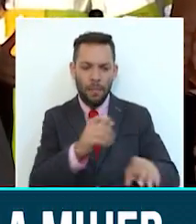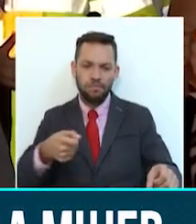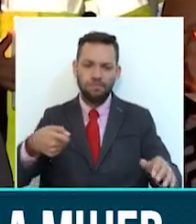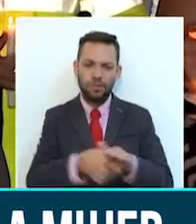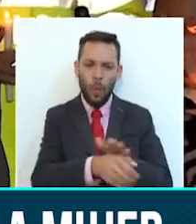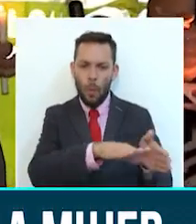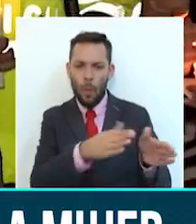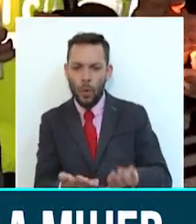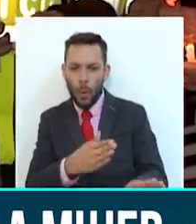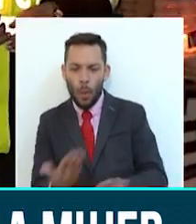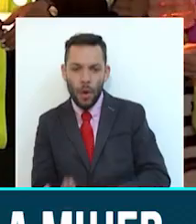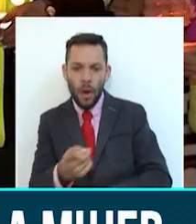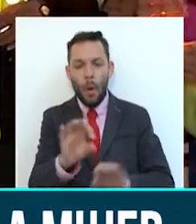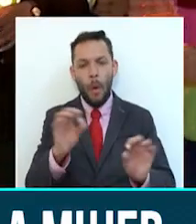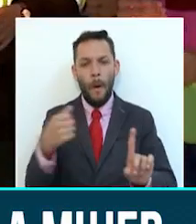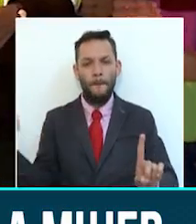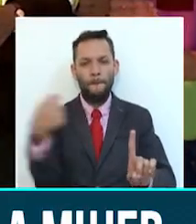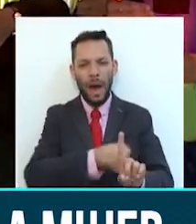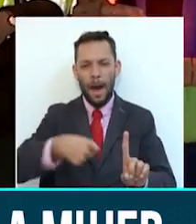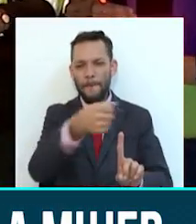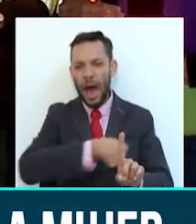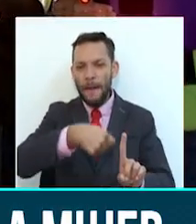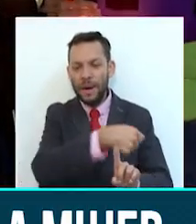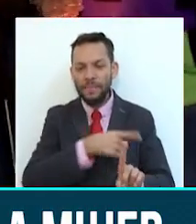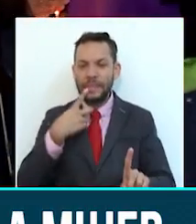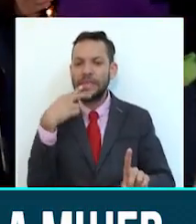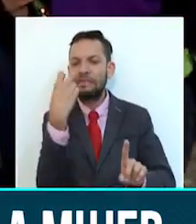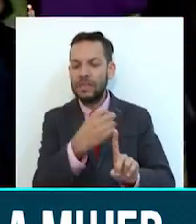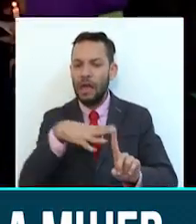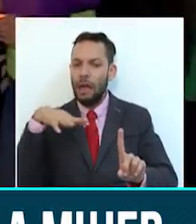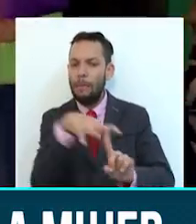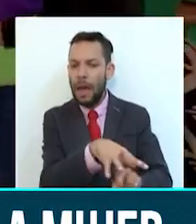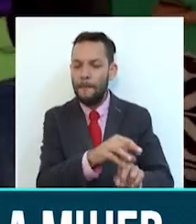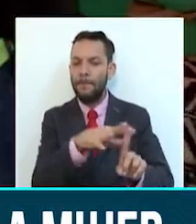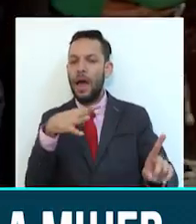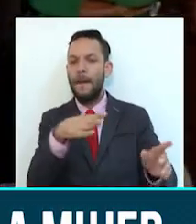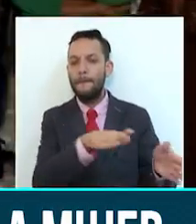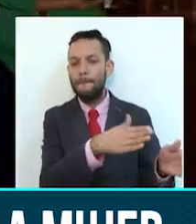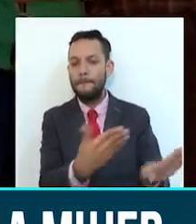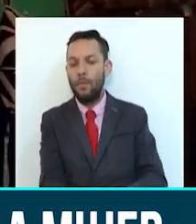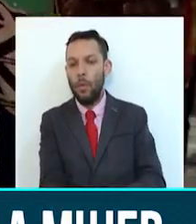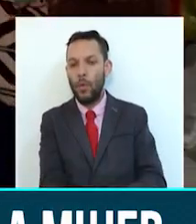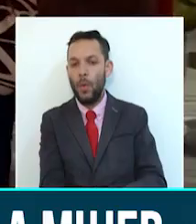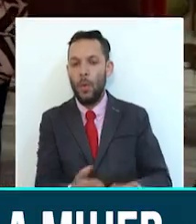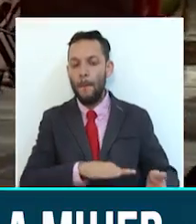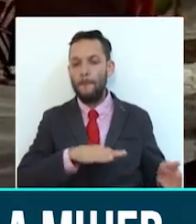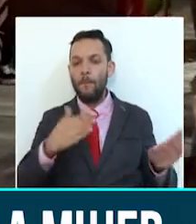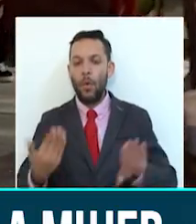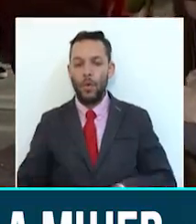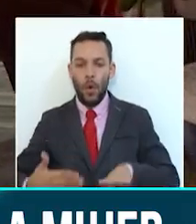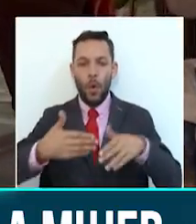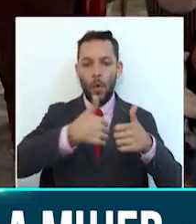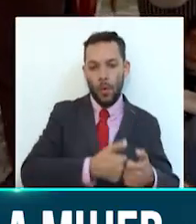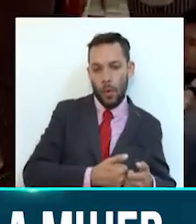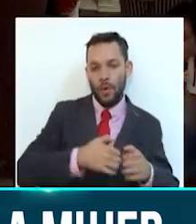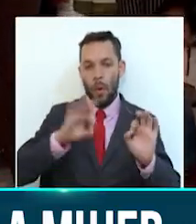mujeres fueron en un amplio porcentaje agredidas y su vida fue arrebatada por su pareja,